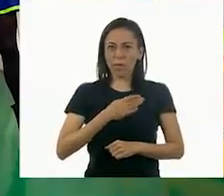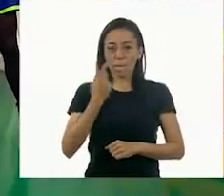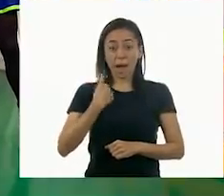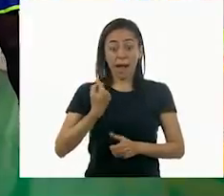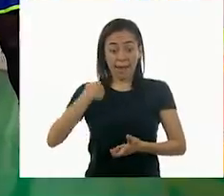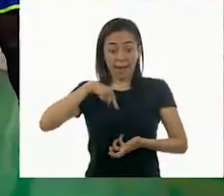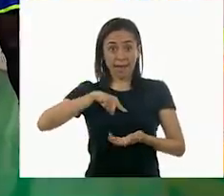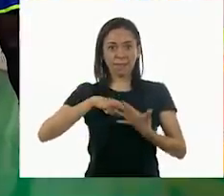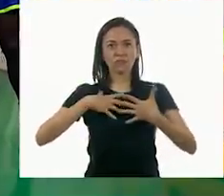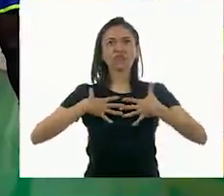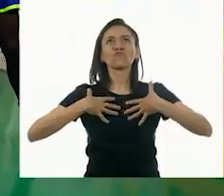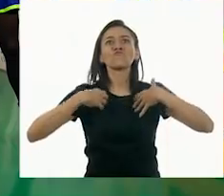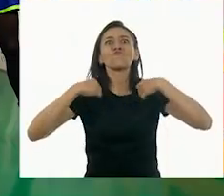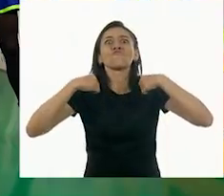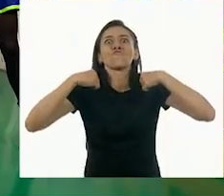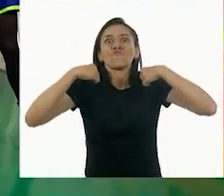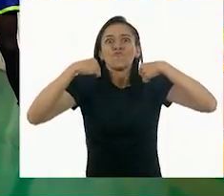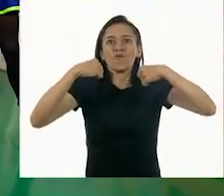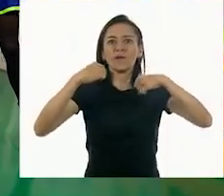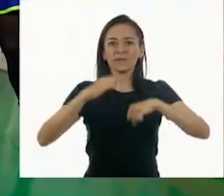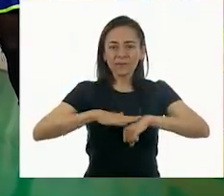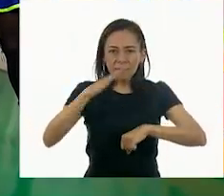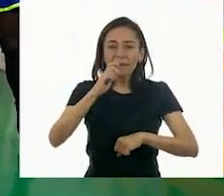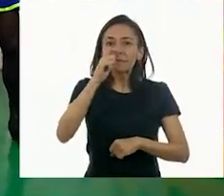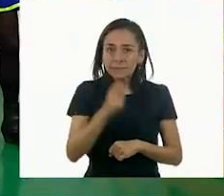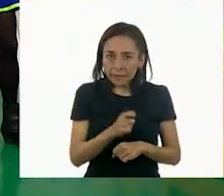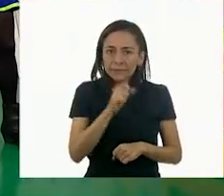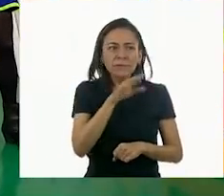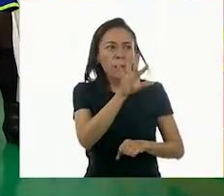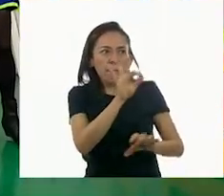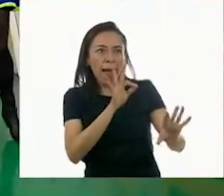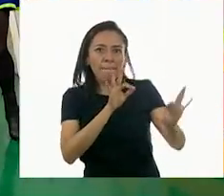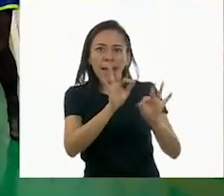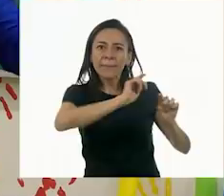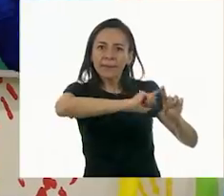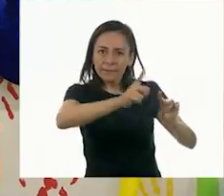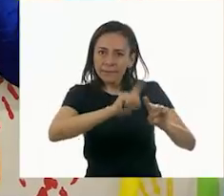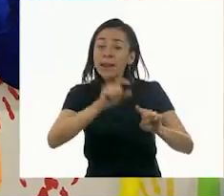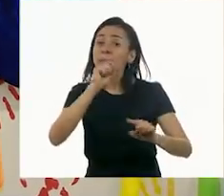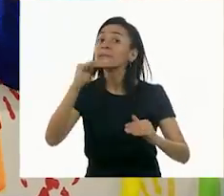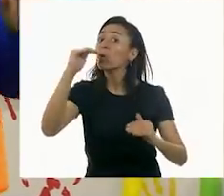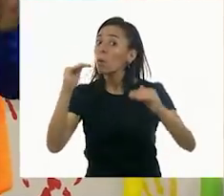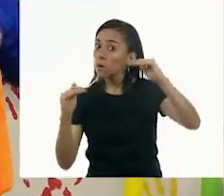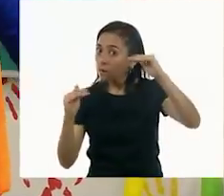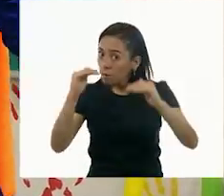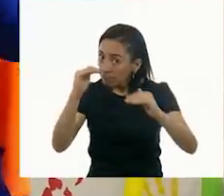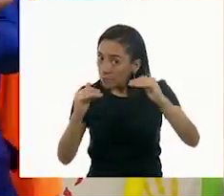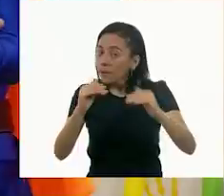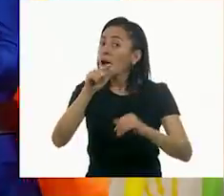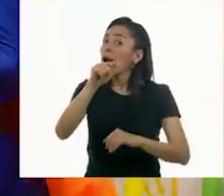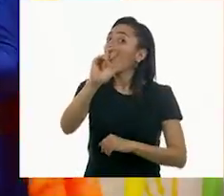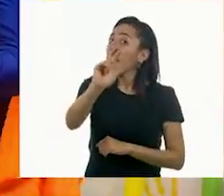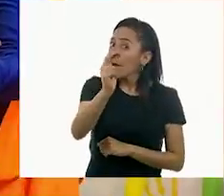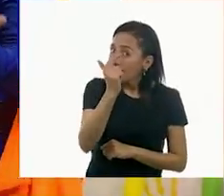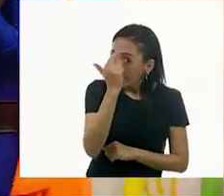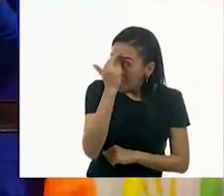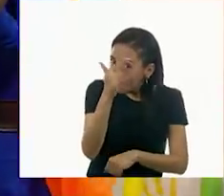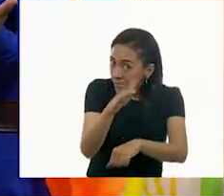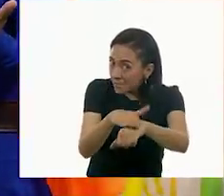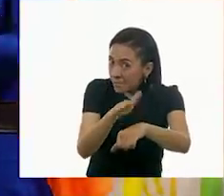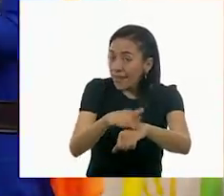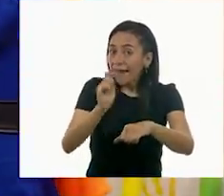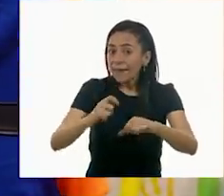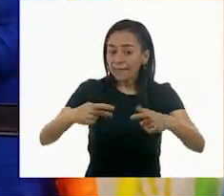manera variada y balanceada. Recuerda que debes de tener un plato lleno